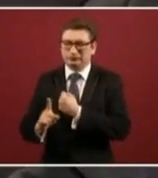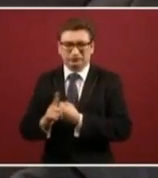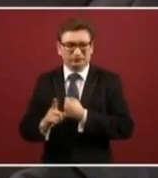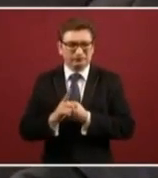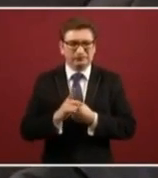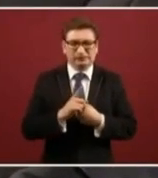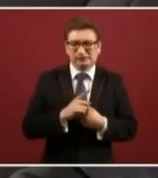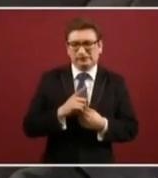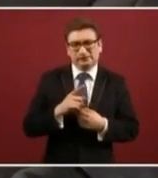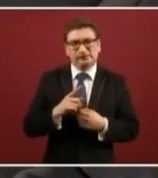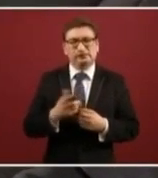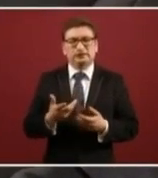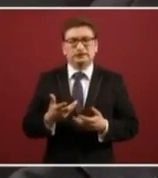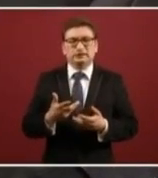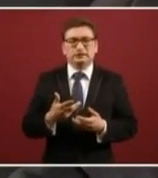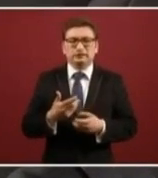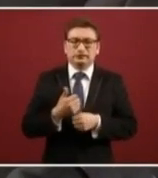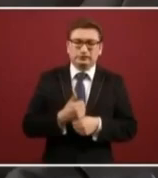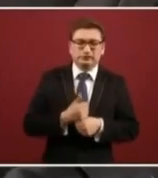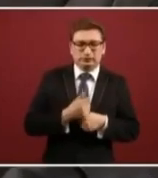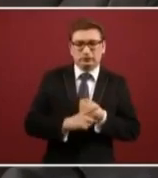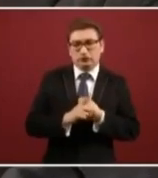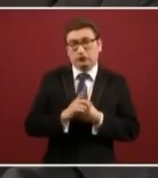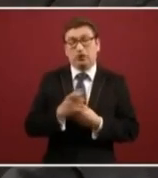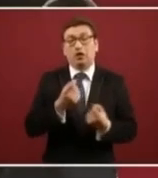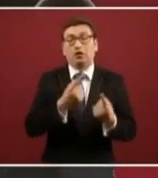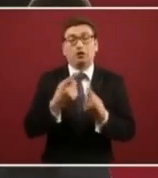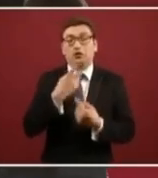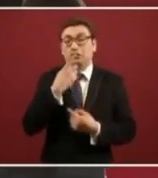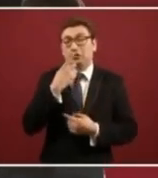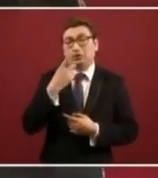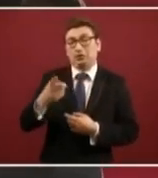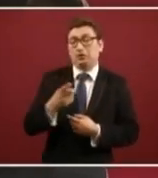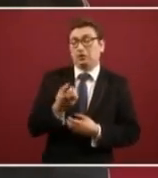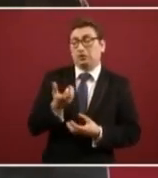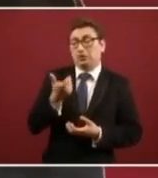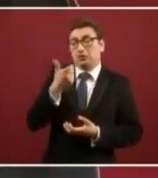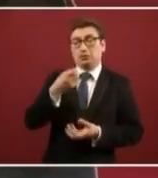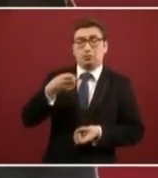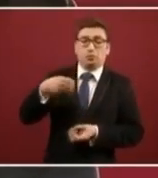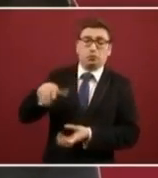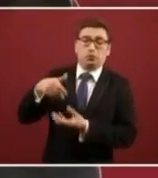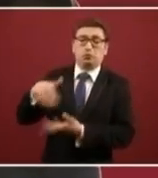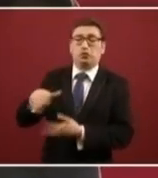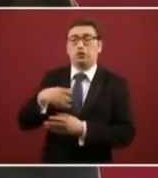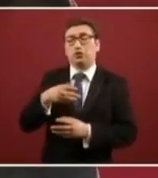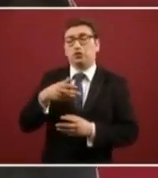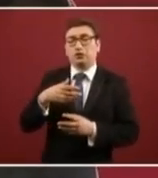Entonces, populismo, paternalismo, se usaba para todo.